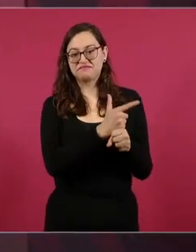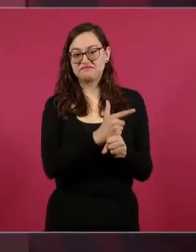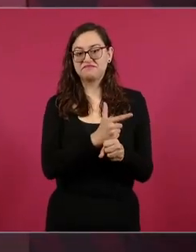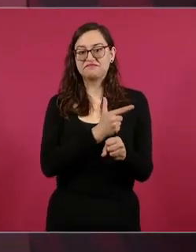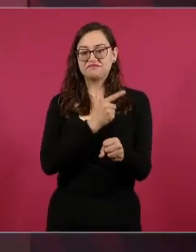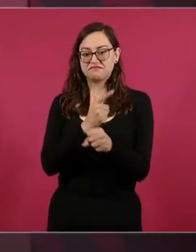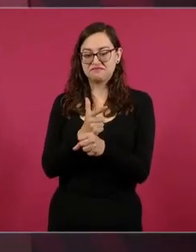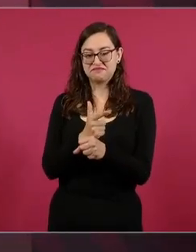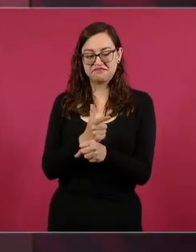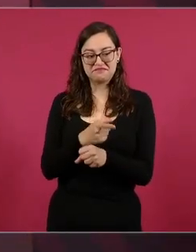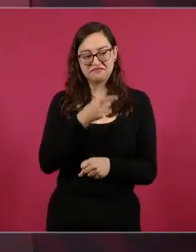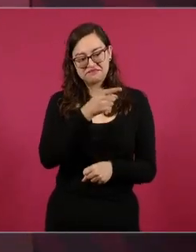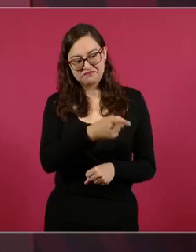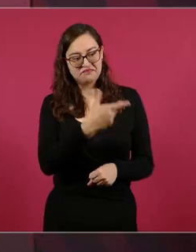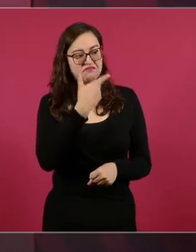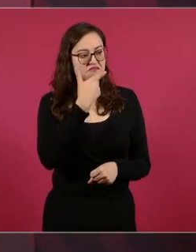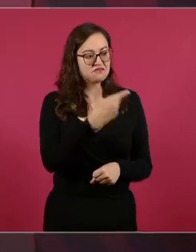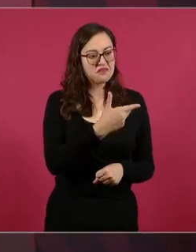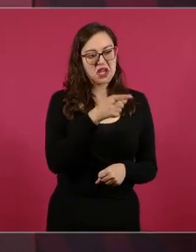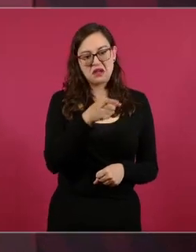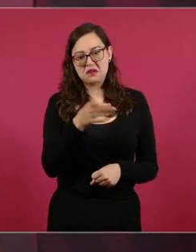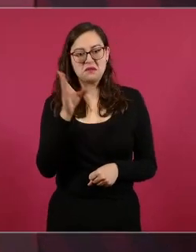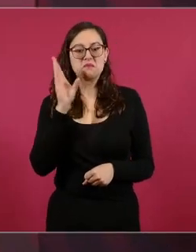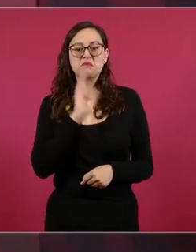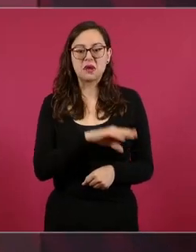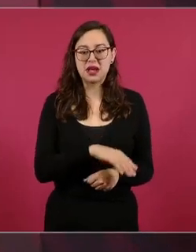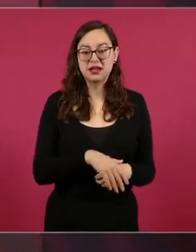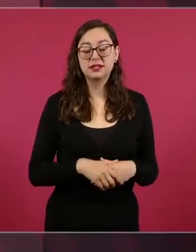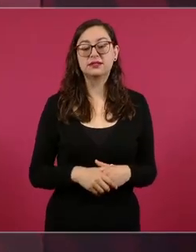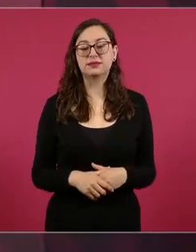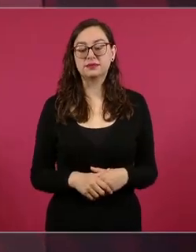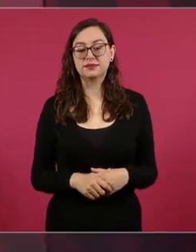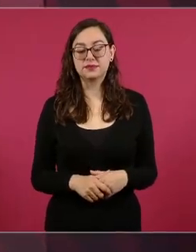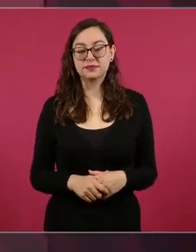real, verdadero. Entonces,